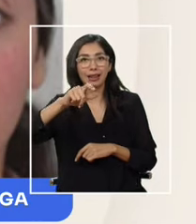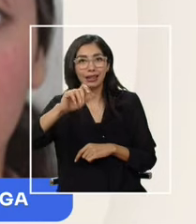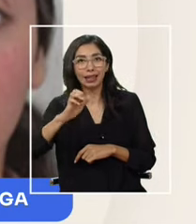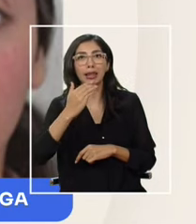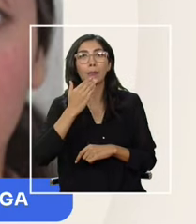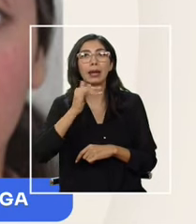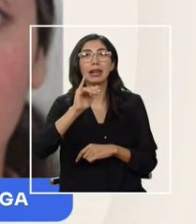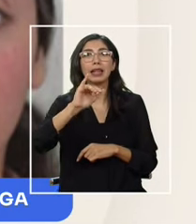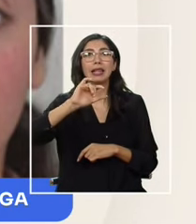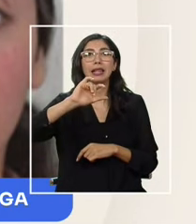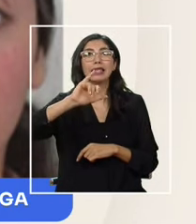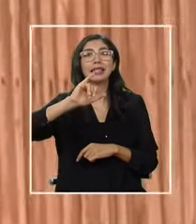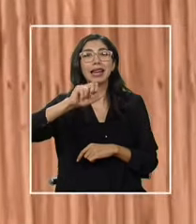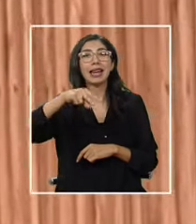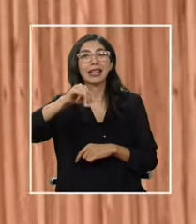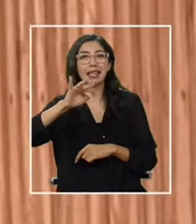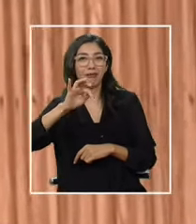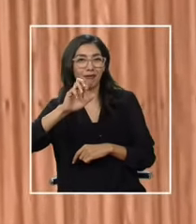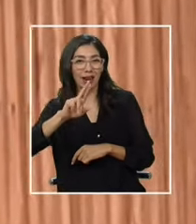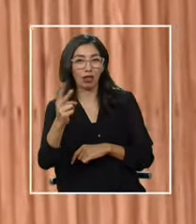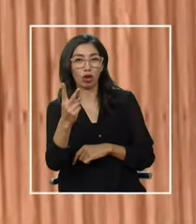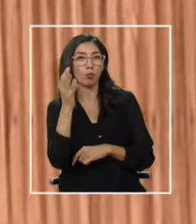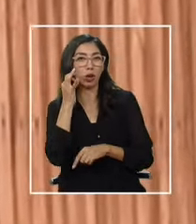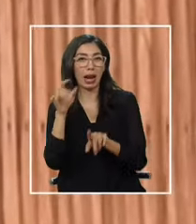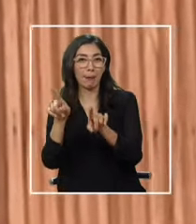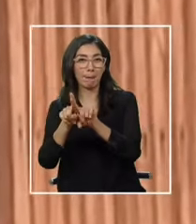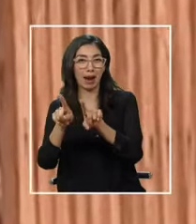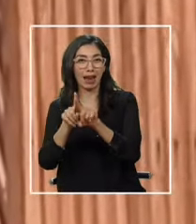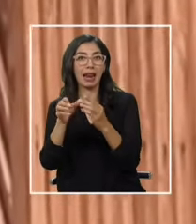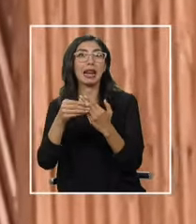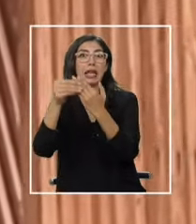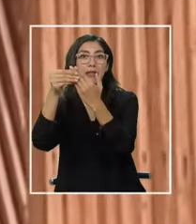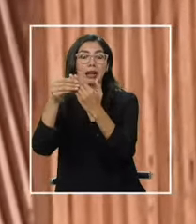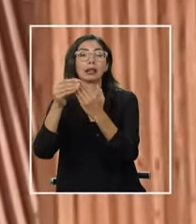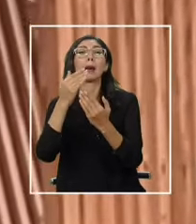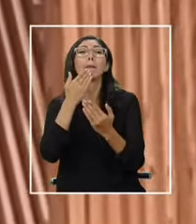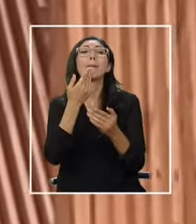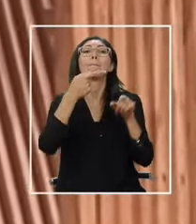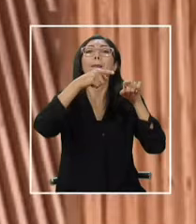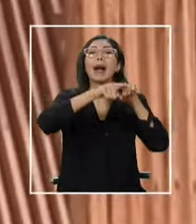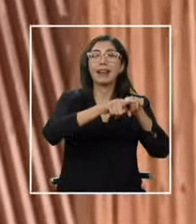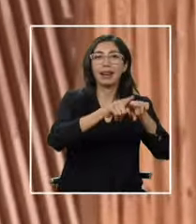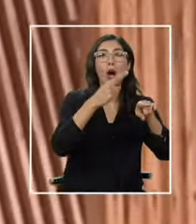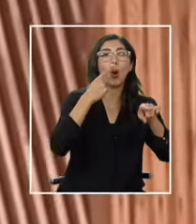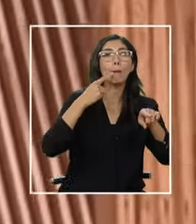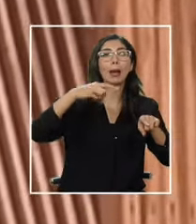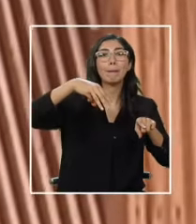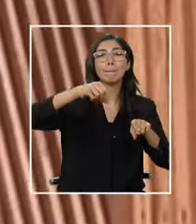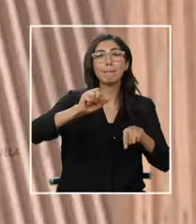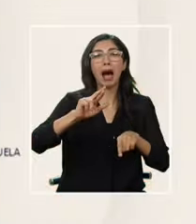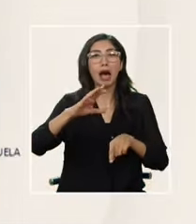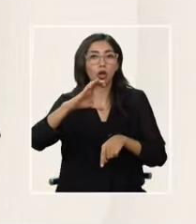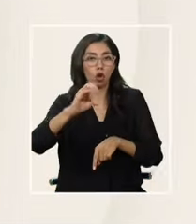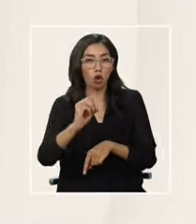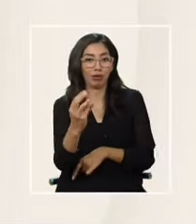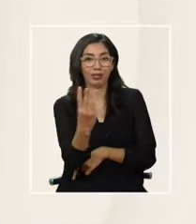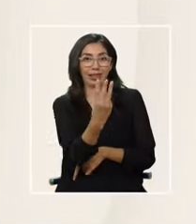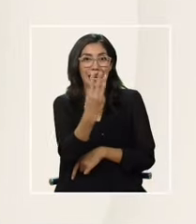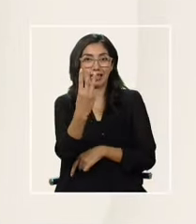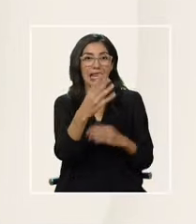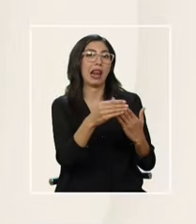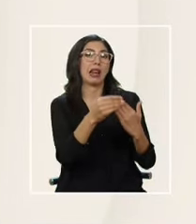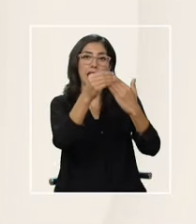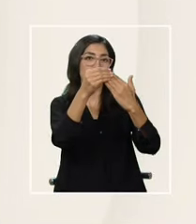Pino son las dos hermanas líderes del clan. Sumaron a la estructura a la pareja de Jennifer, Marco Correa Carrasco. El resto de